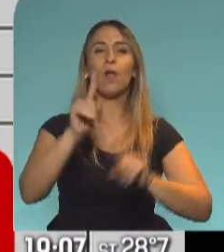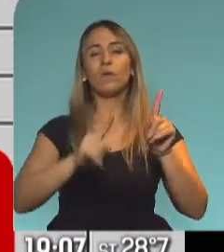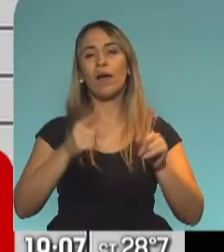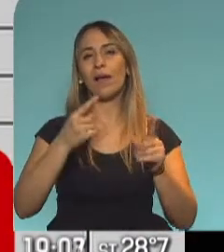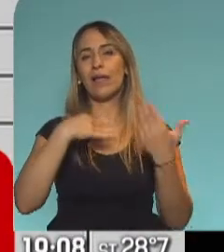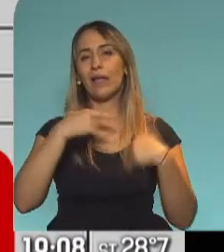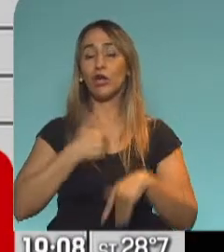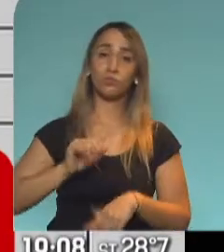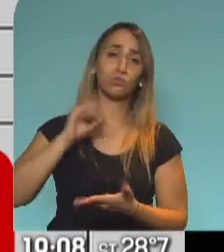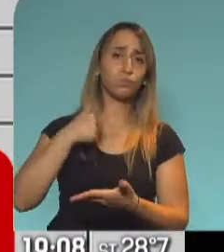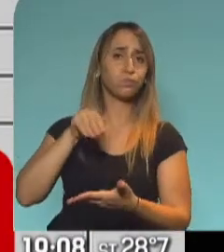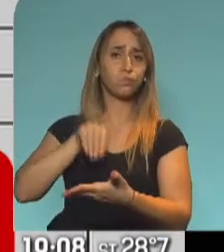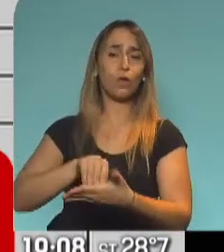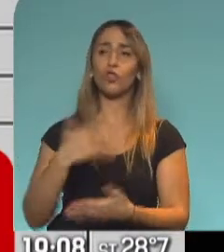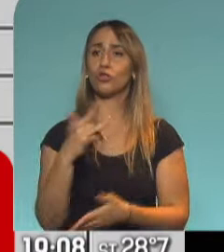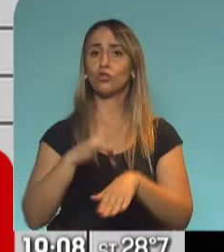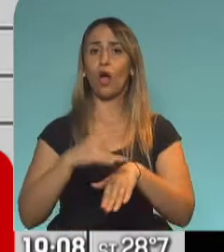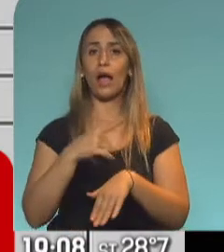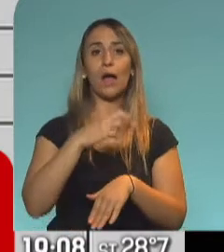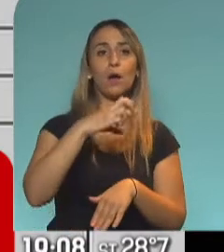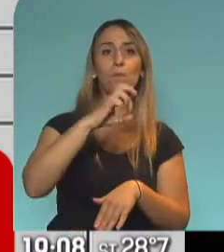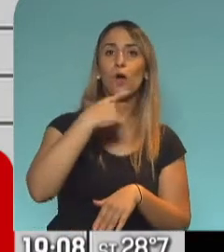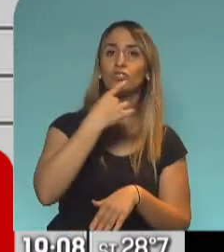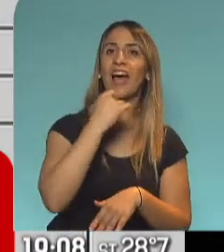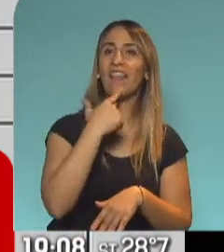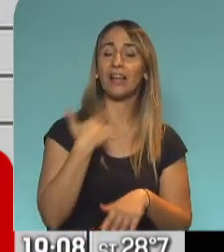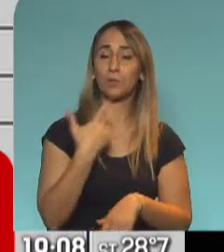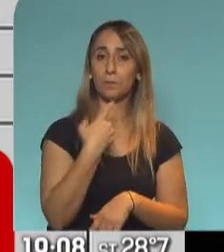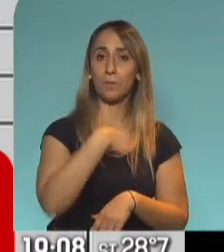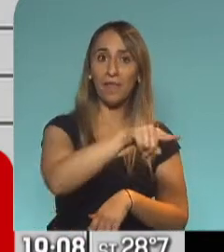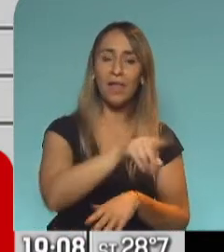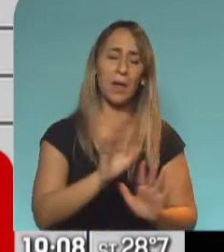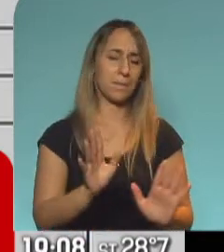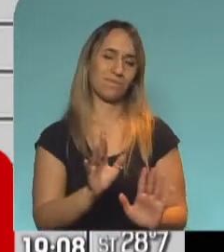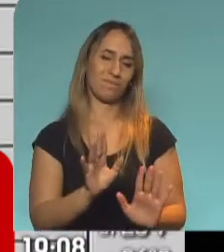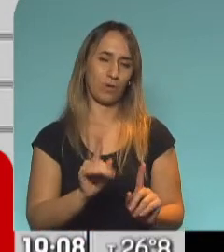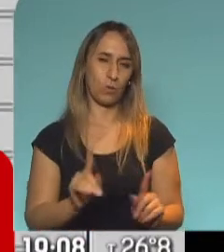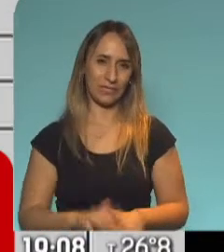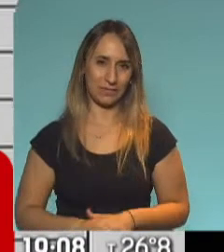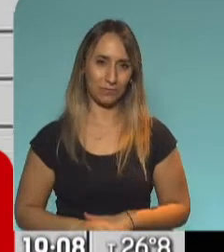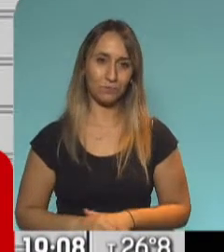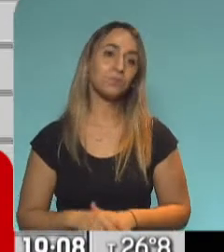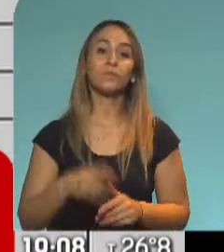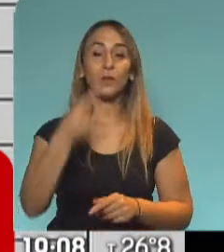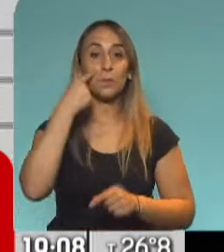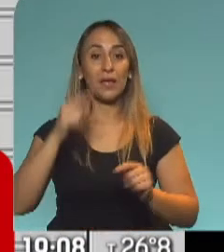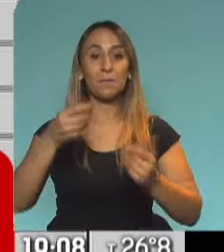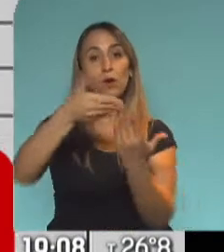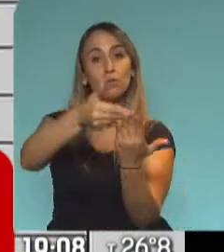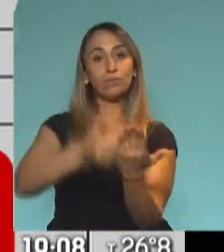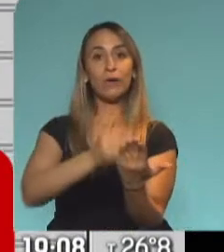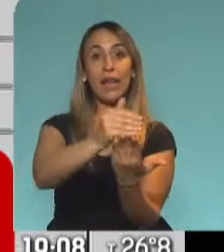irregular. Vamos a la tercera página de este documento que, como ustedes verán, tiene el membreto del Ministerio de Salud.